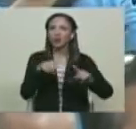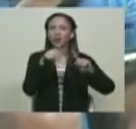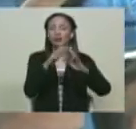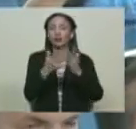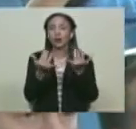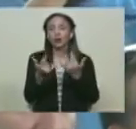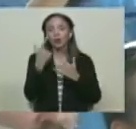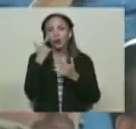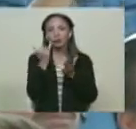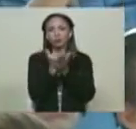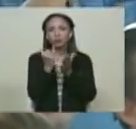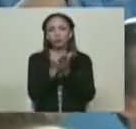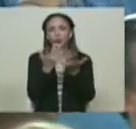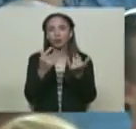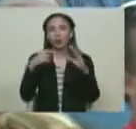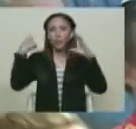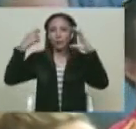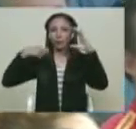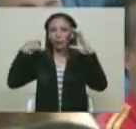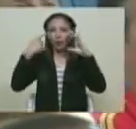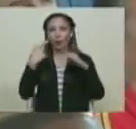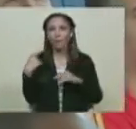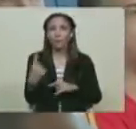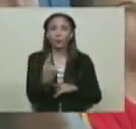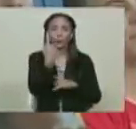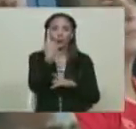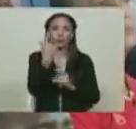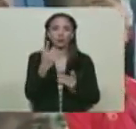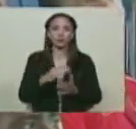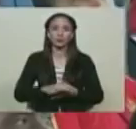cubriendo este primer evento.